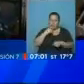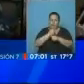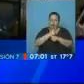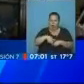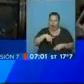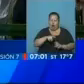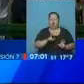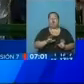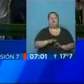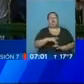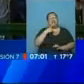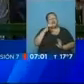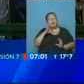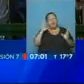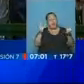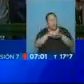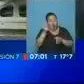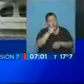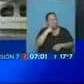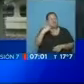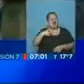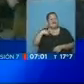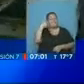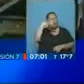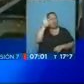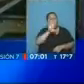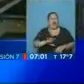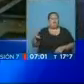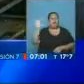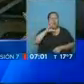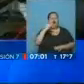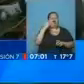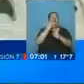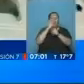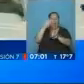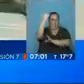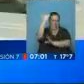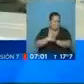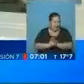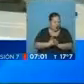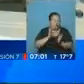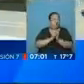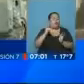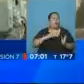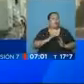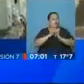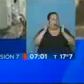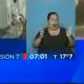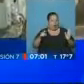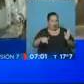empleo en Argentina. Según los organismos, nuestro país es el único de América del Sur que logró reducir la desocupación en lo que va del año.